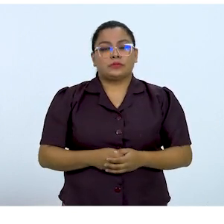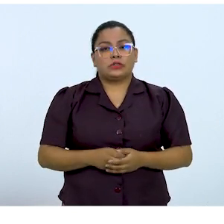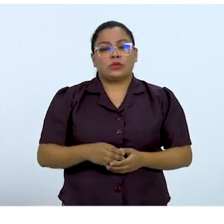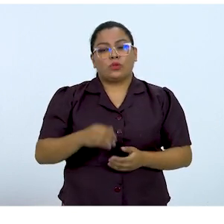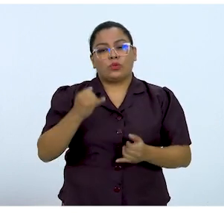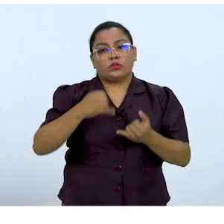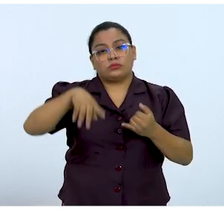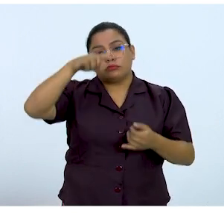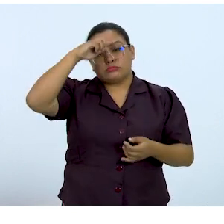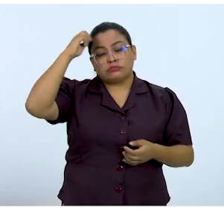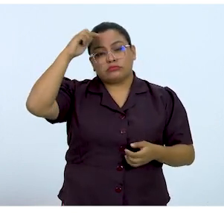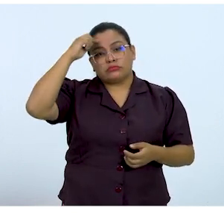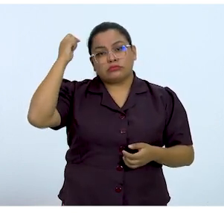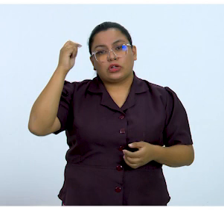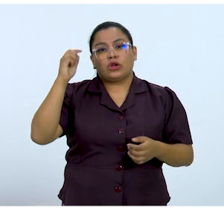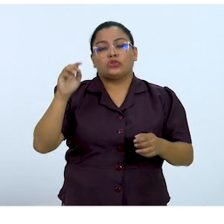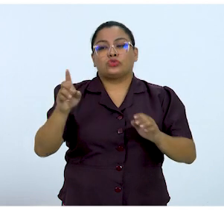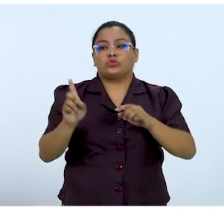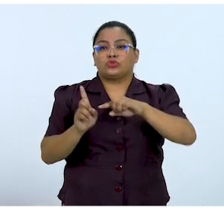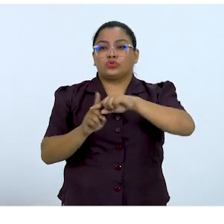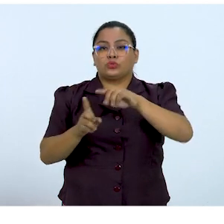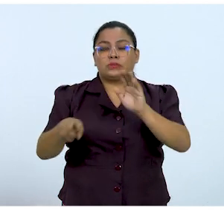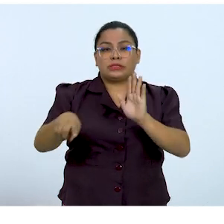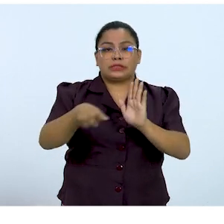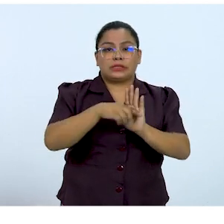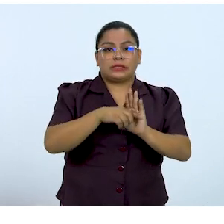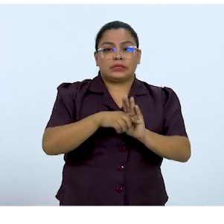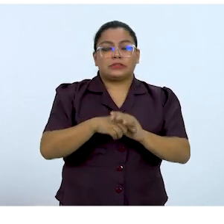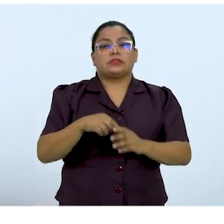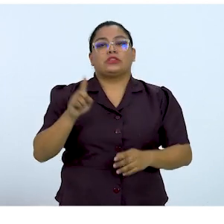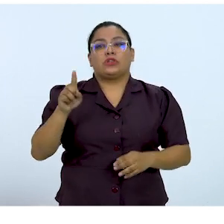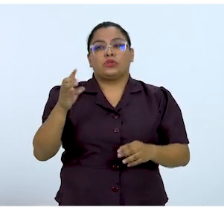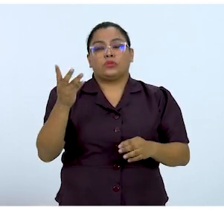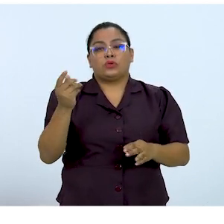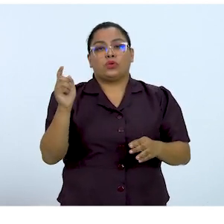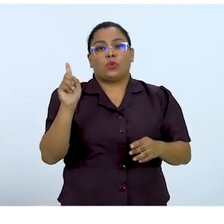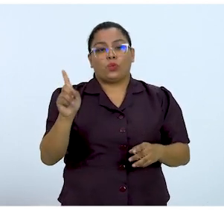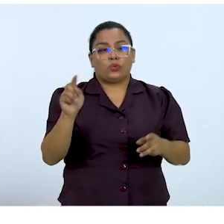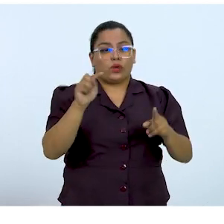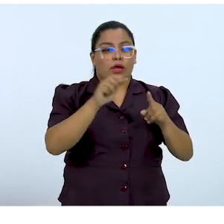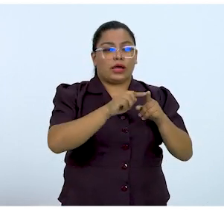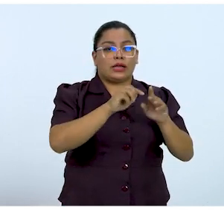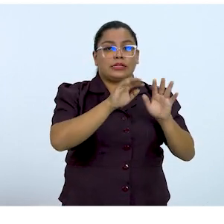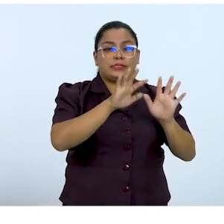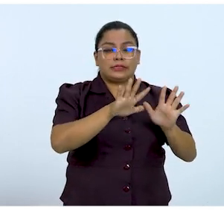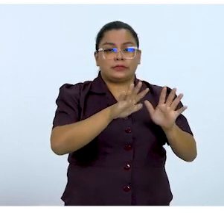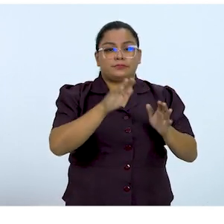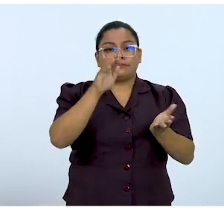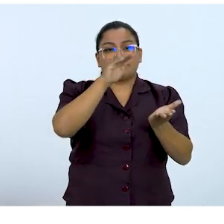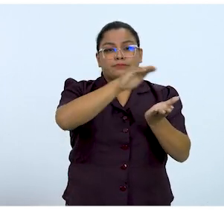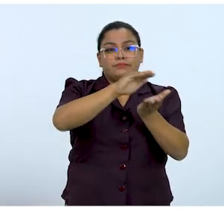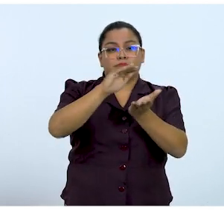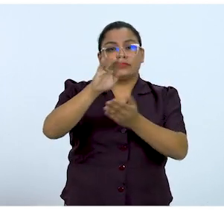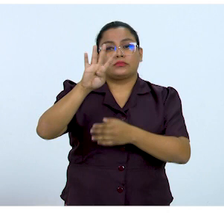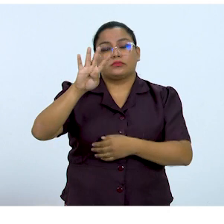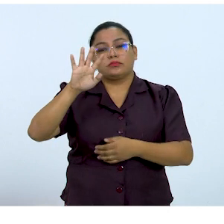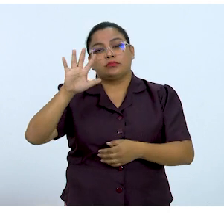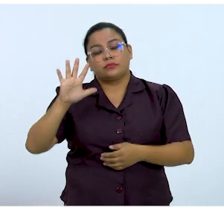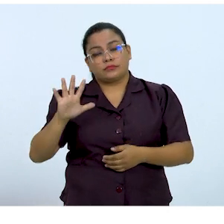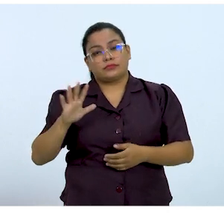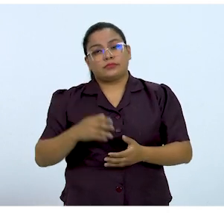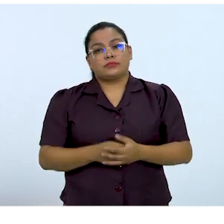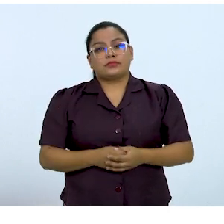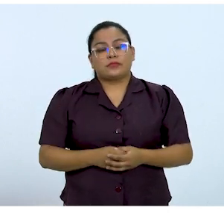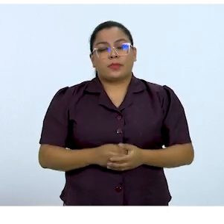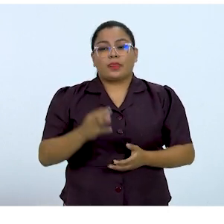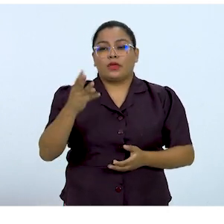por último se trabajan las operaciones de suma y resta con números hasta 10. En las unidades 4 y 5